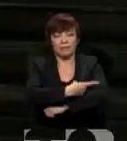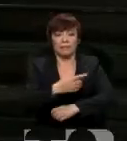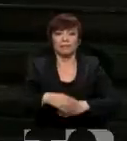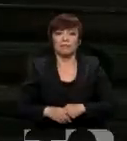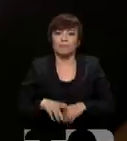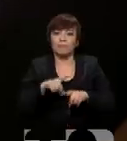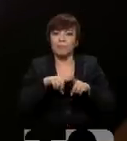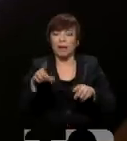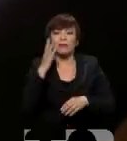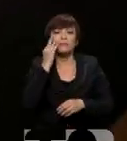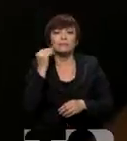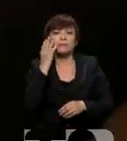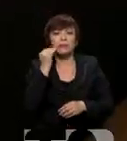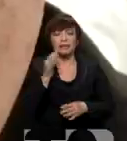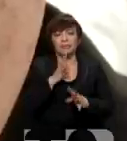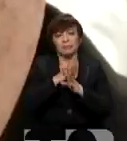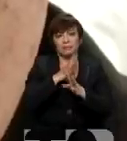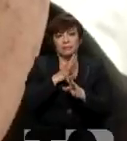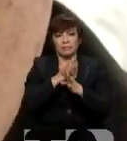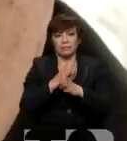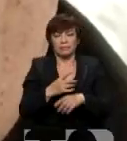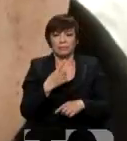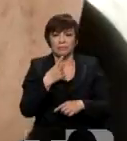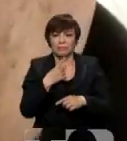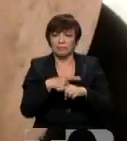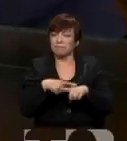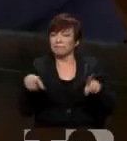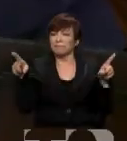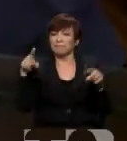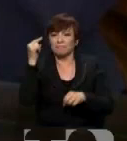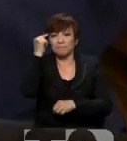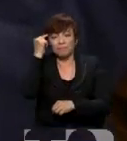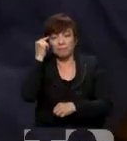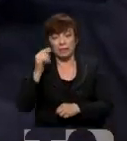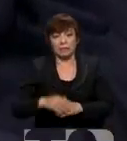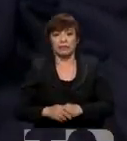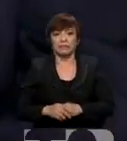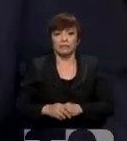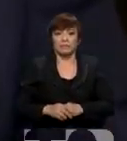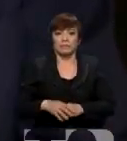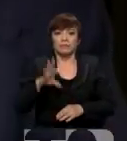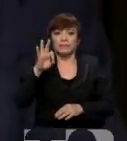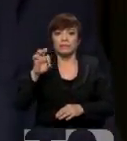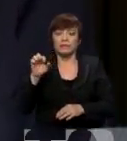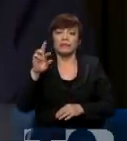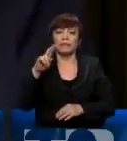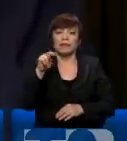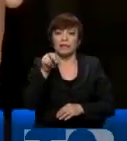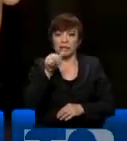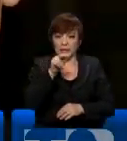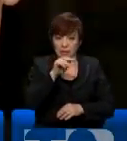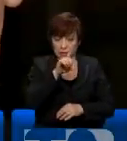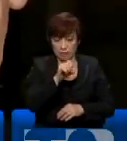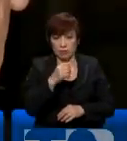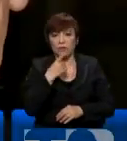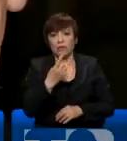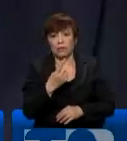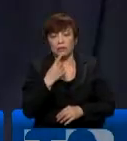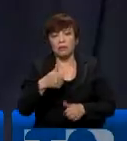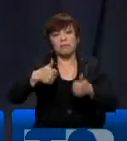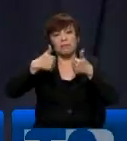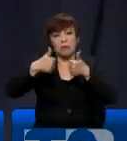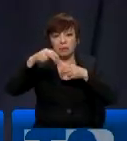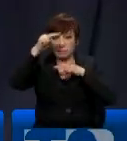analistas petroleros, tiene visiones distintas y contrapuestas. Según Fernando Santos Alvite, exministro de Energía, es una buena